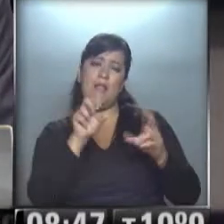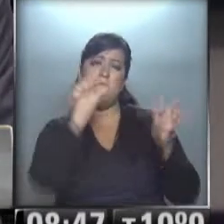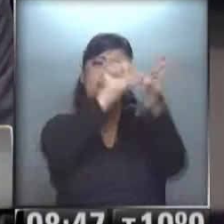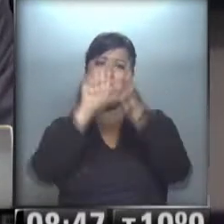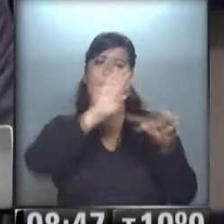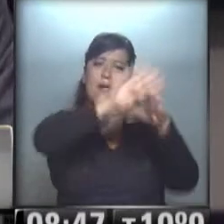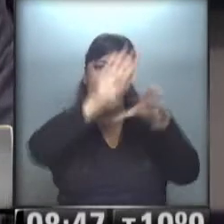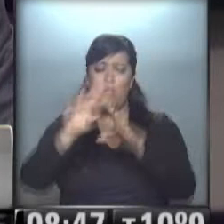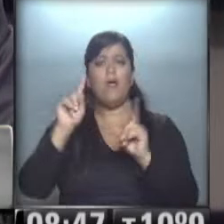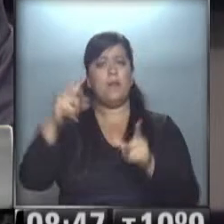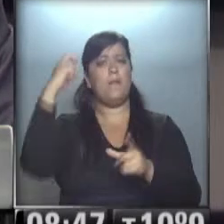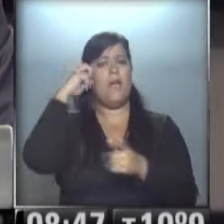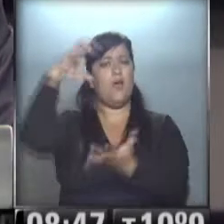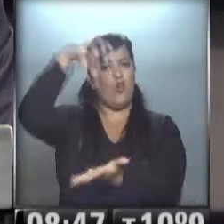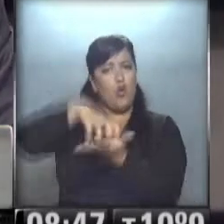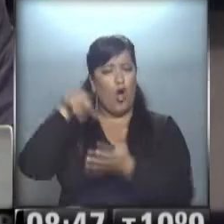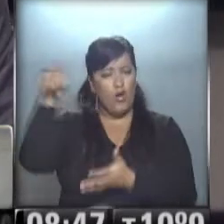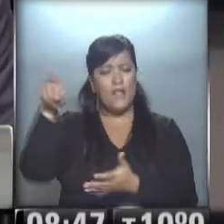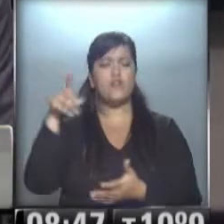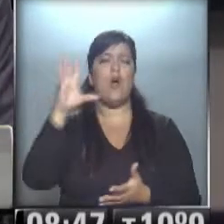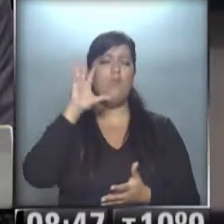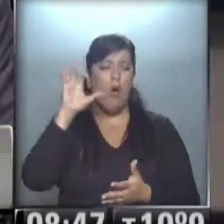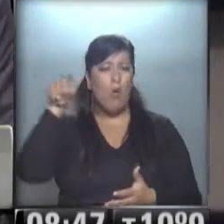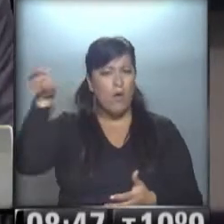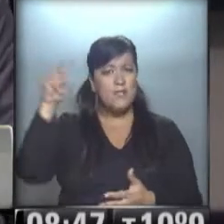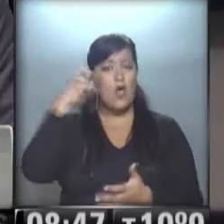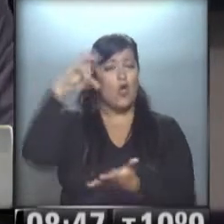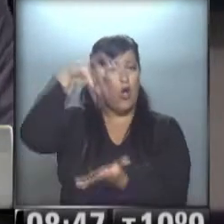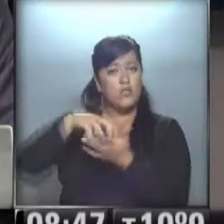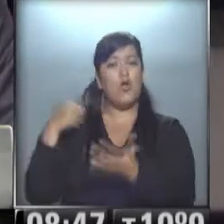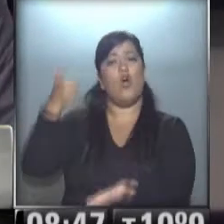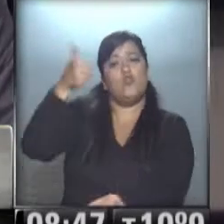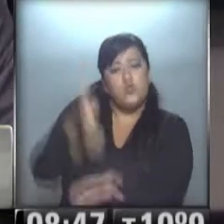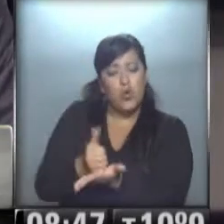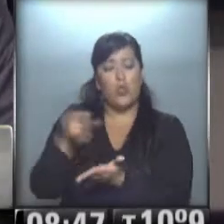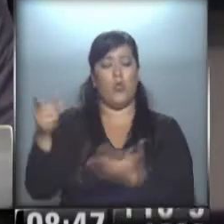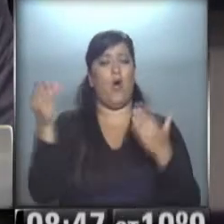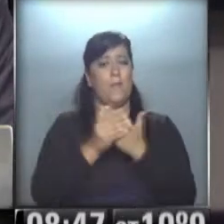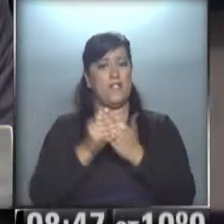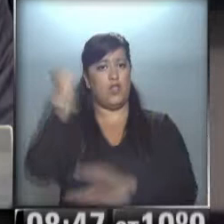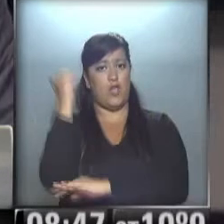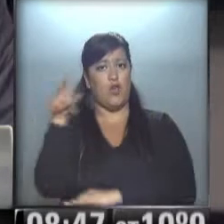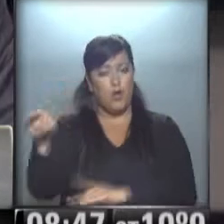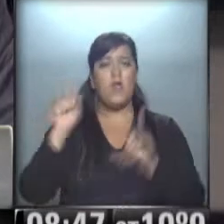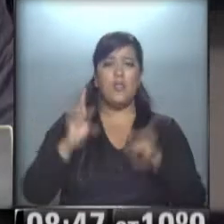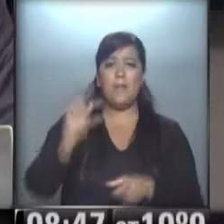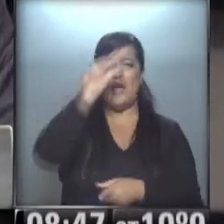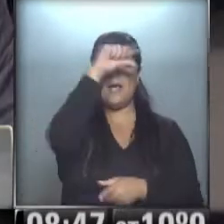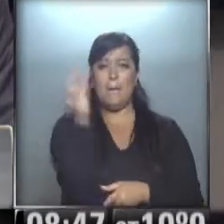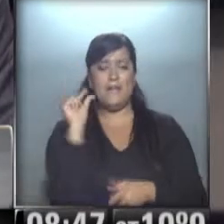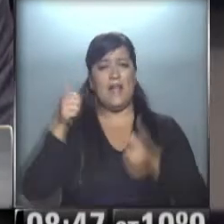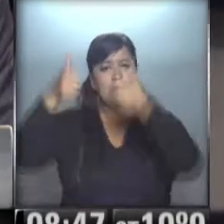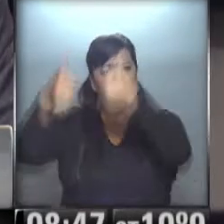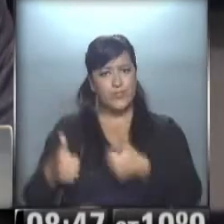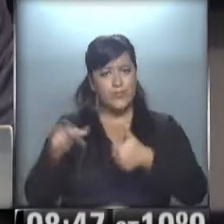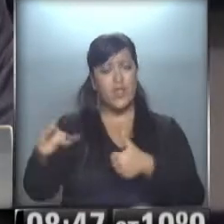pasaron también por el Parlamento Nacional. Recordemos que en el Congreso estuvo el ministro de Economía, Axel Kicillof, estuvo el jefe de gabinete, Jorge Capitanich,